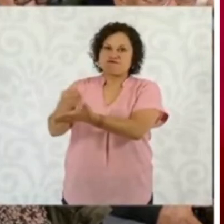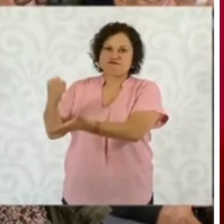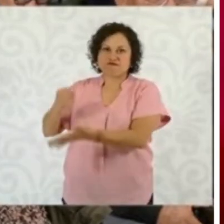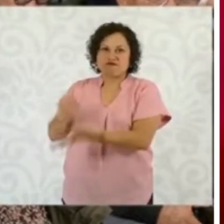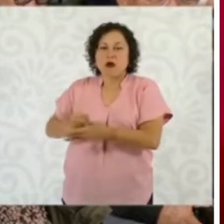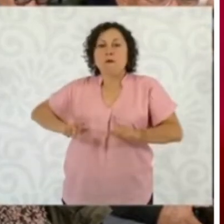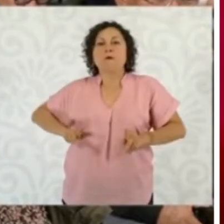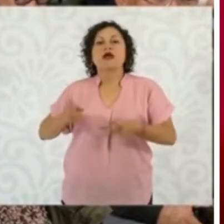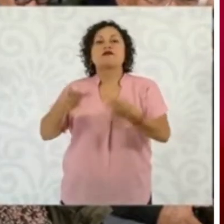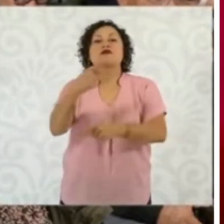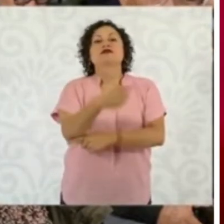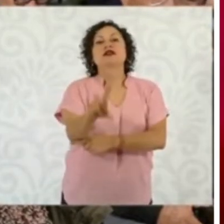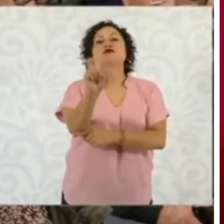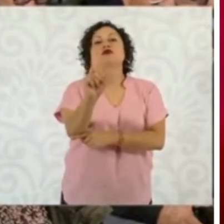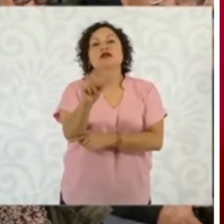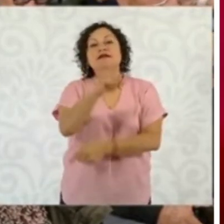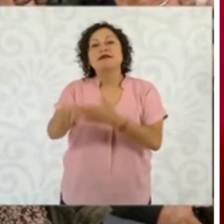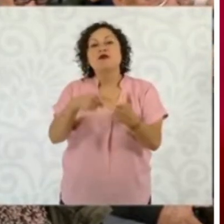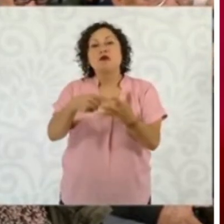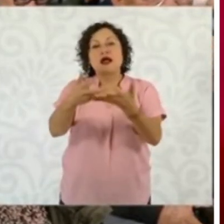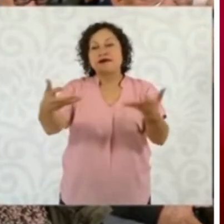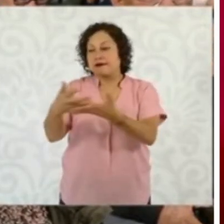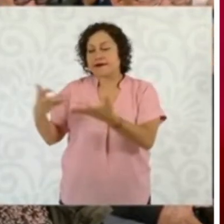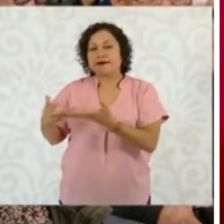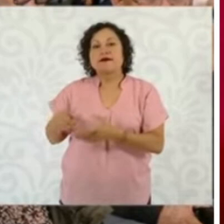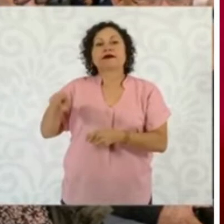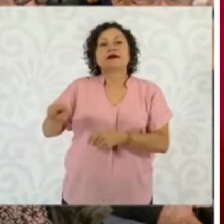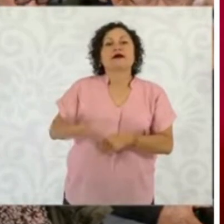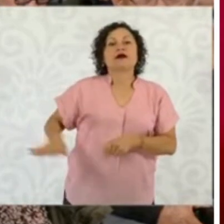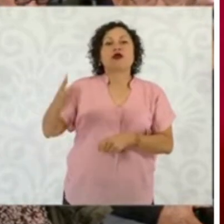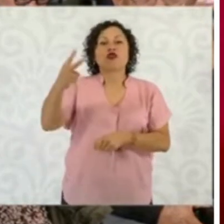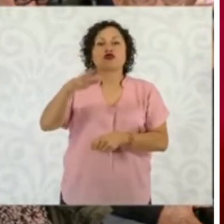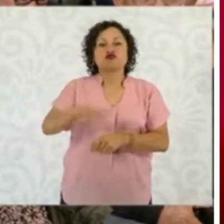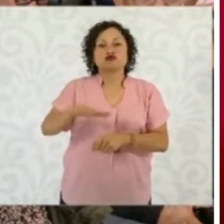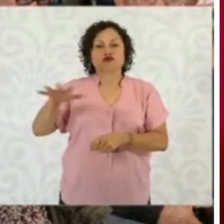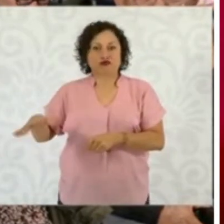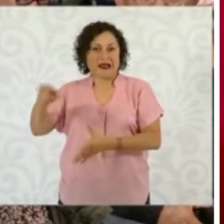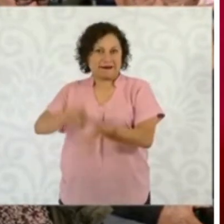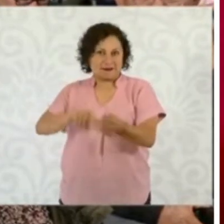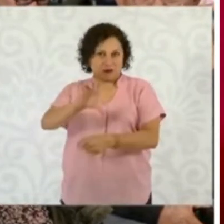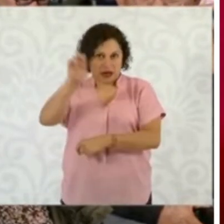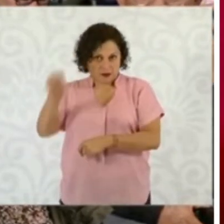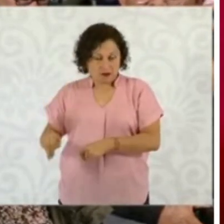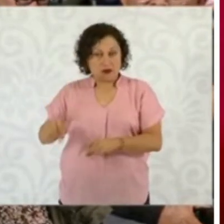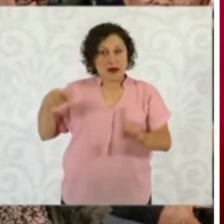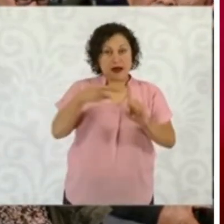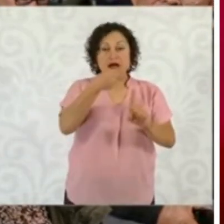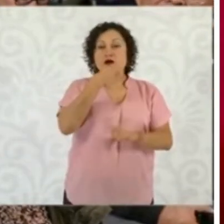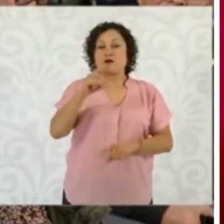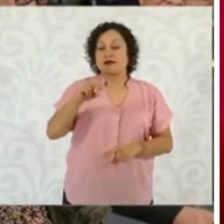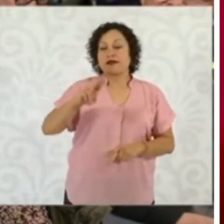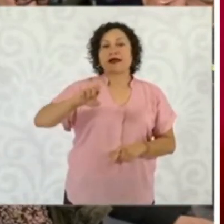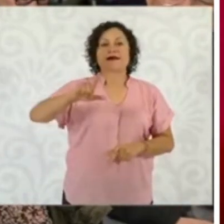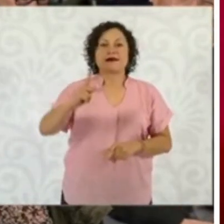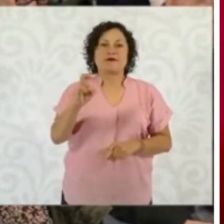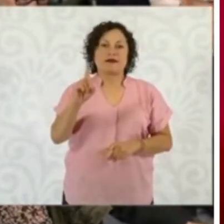predios para la fundación de 2 colonias allá en la zona conurbada de Cancún. Este personaje, Elvin Daniel Pereira